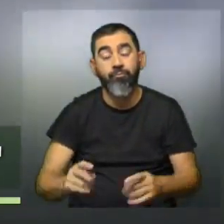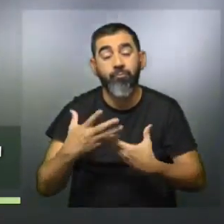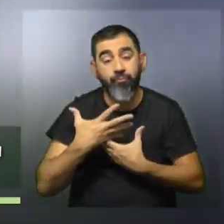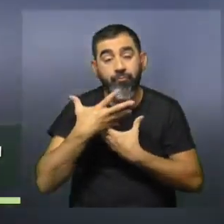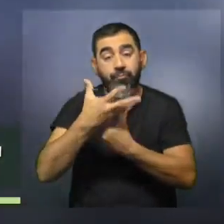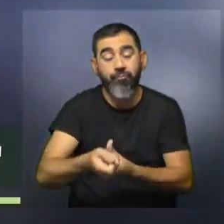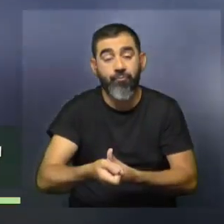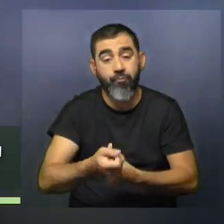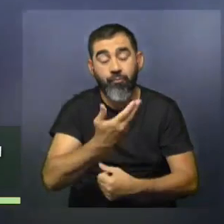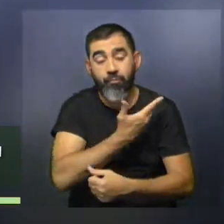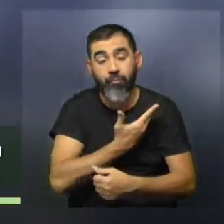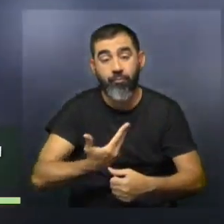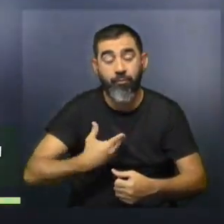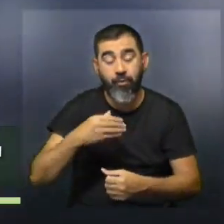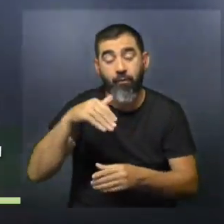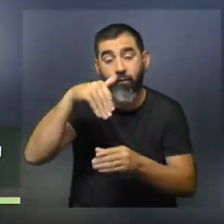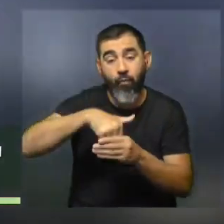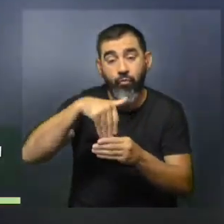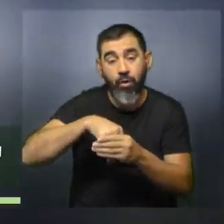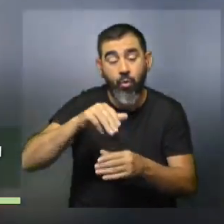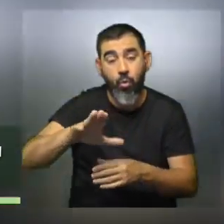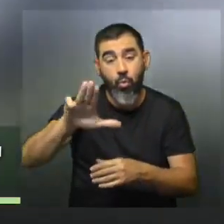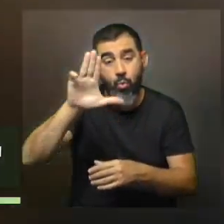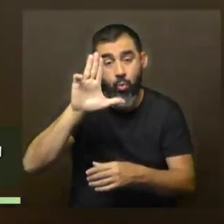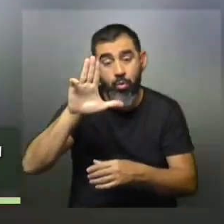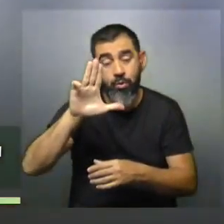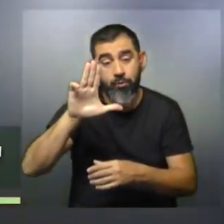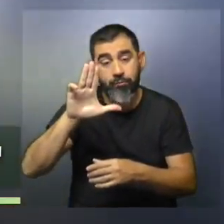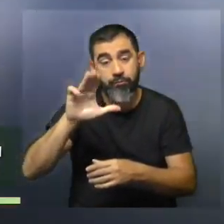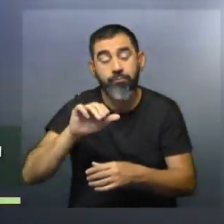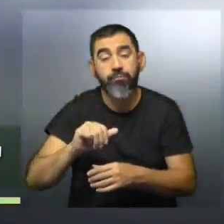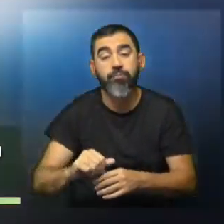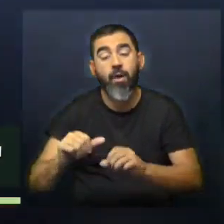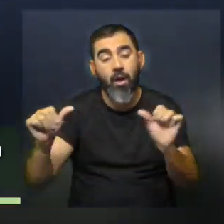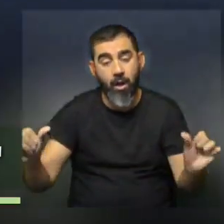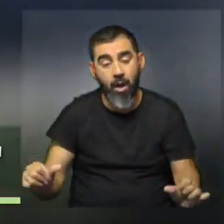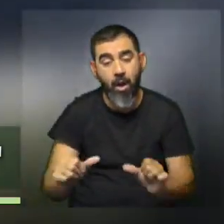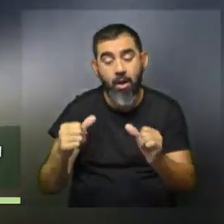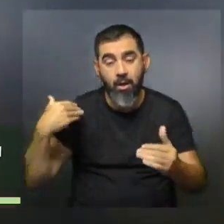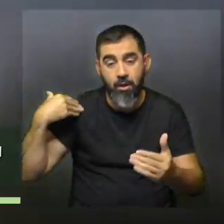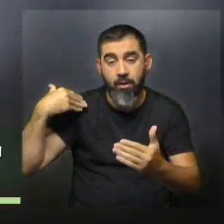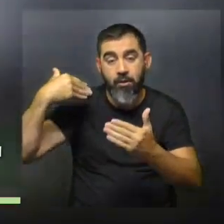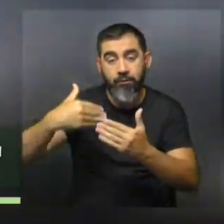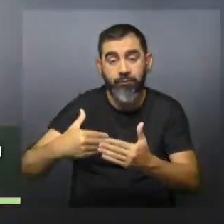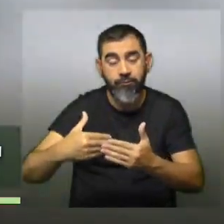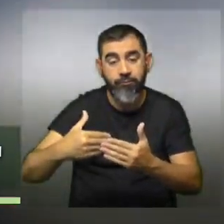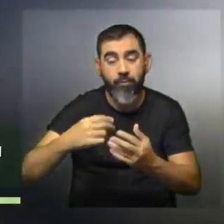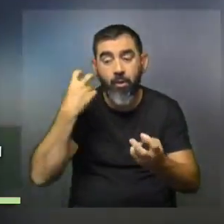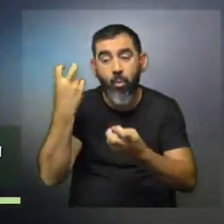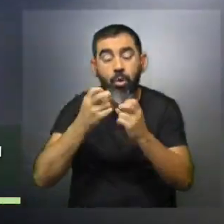presidente electo legítimamente, Lula, viene haciendo para ubicar